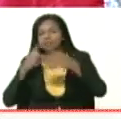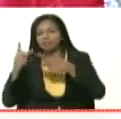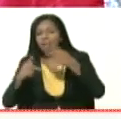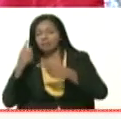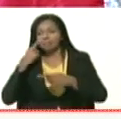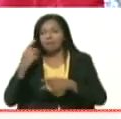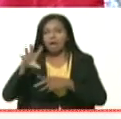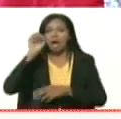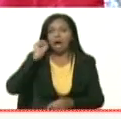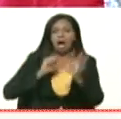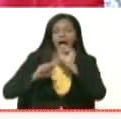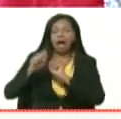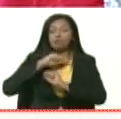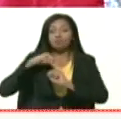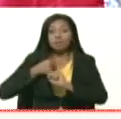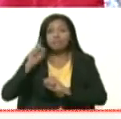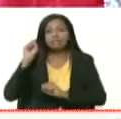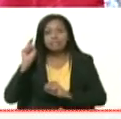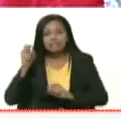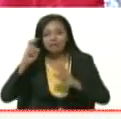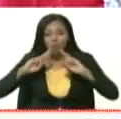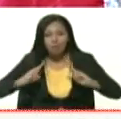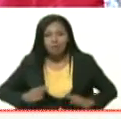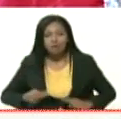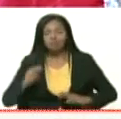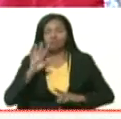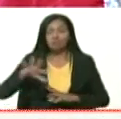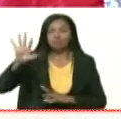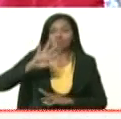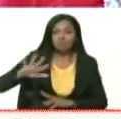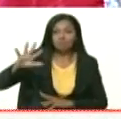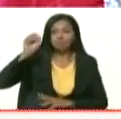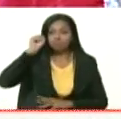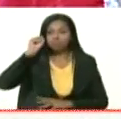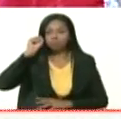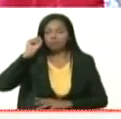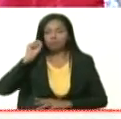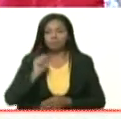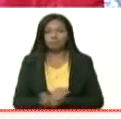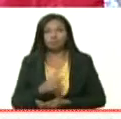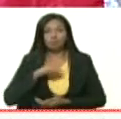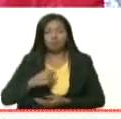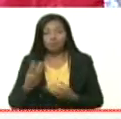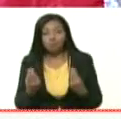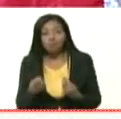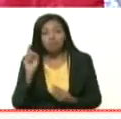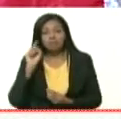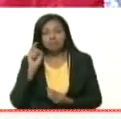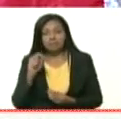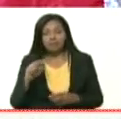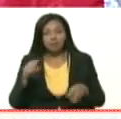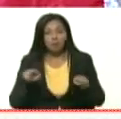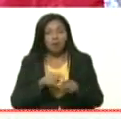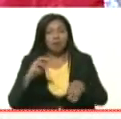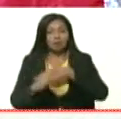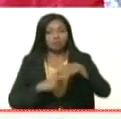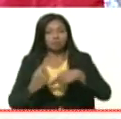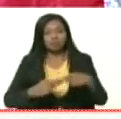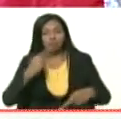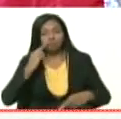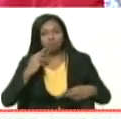que tanto necesita la humanidad. Y lo digo, tanto necesita la revolución